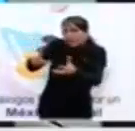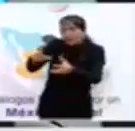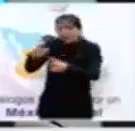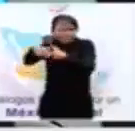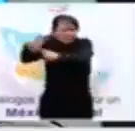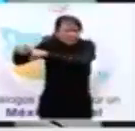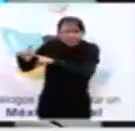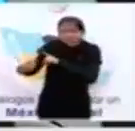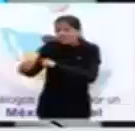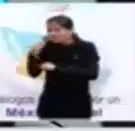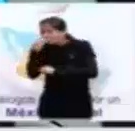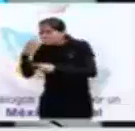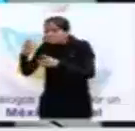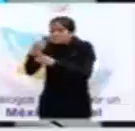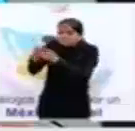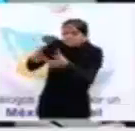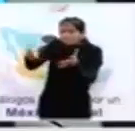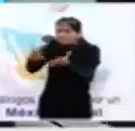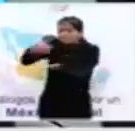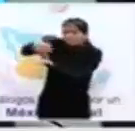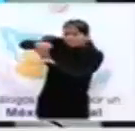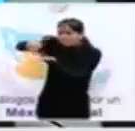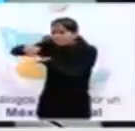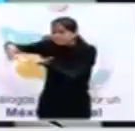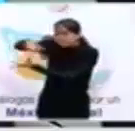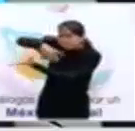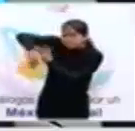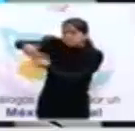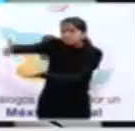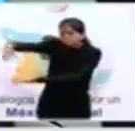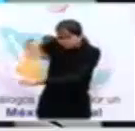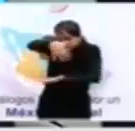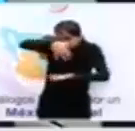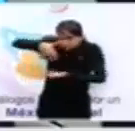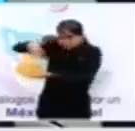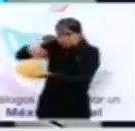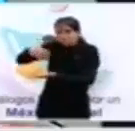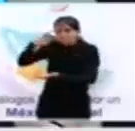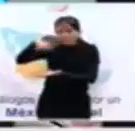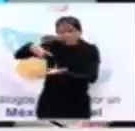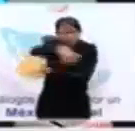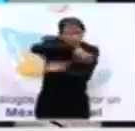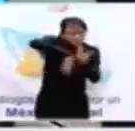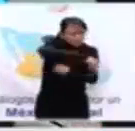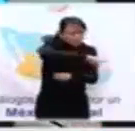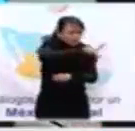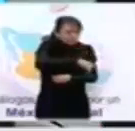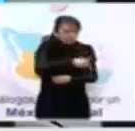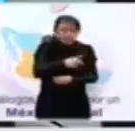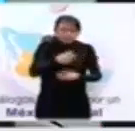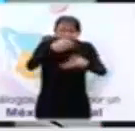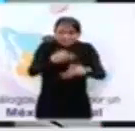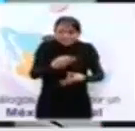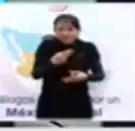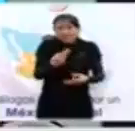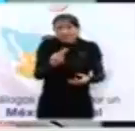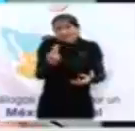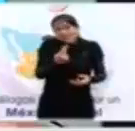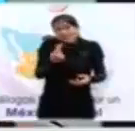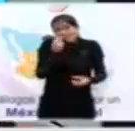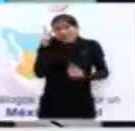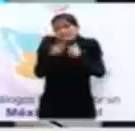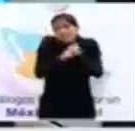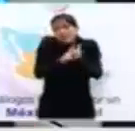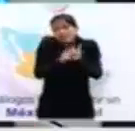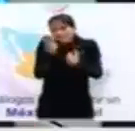esa rapidez, esa viabilidad, esa incorporación a lo que el México está reclamando. Y entonces también preguntaríamos cuál debería